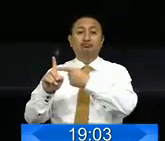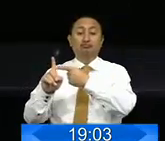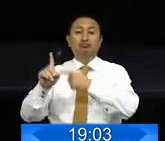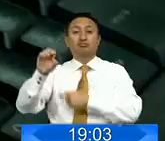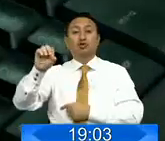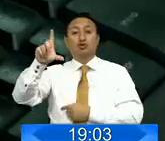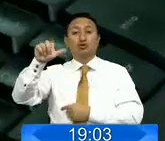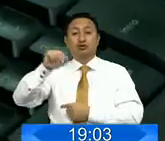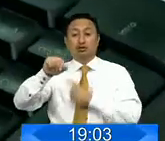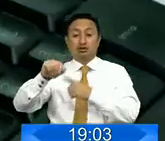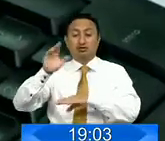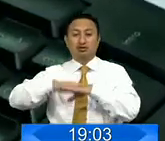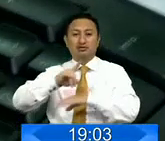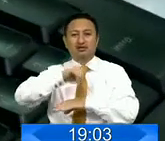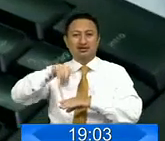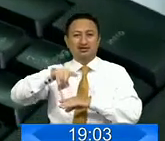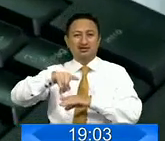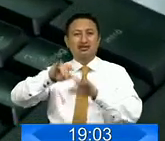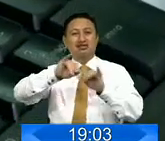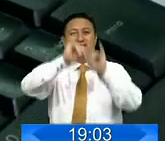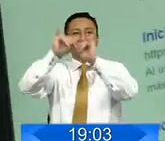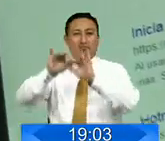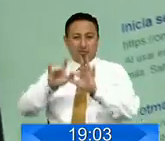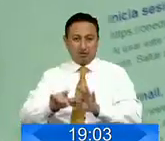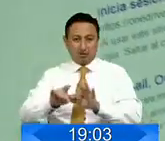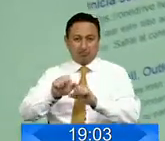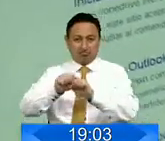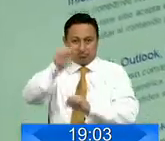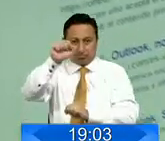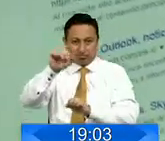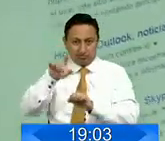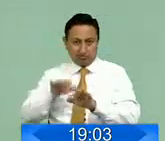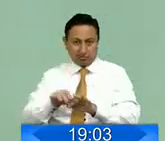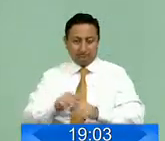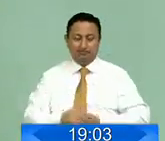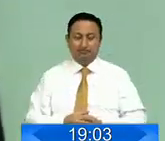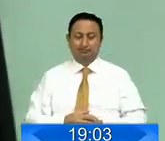a la presunta vulneración de sistemas informáticos. Informó Carolina Basante.